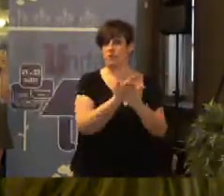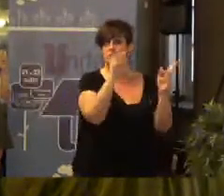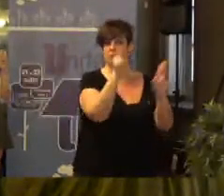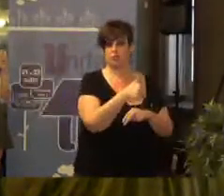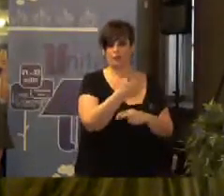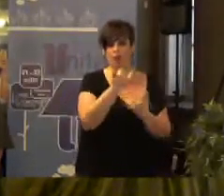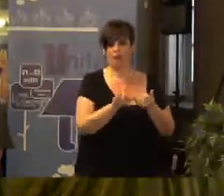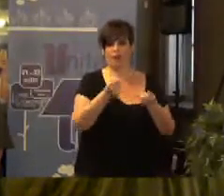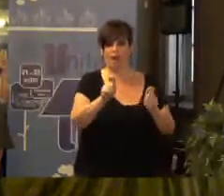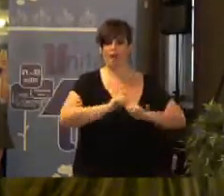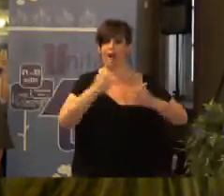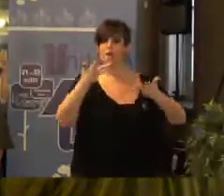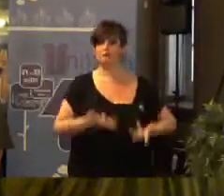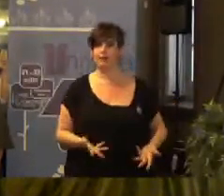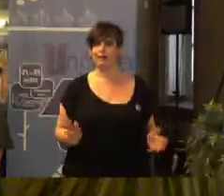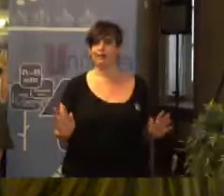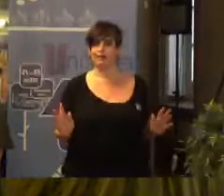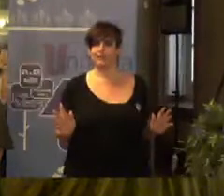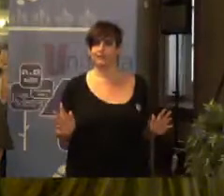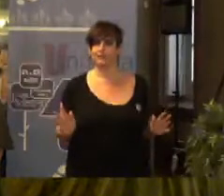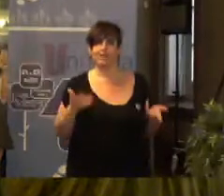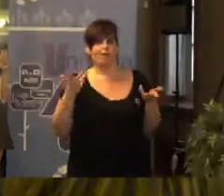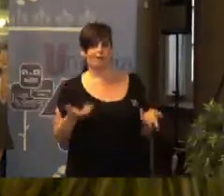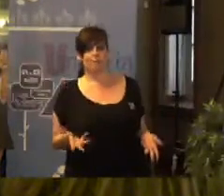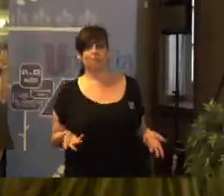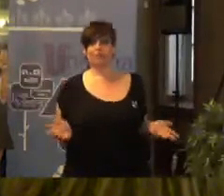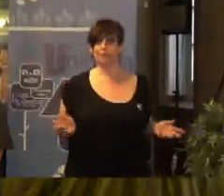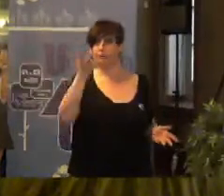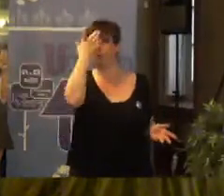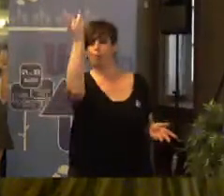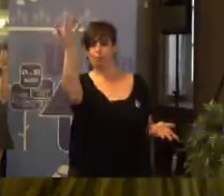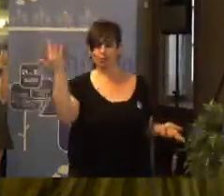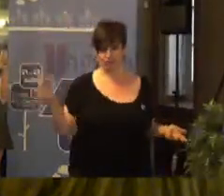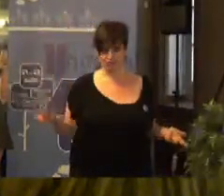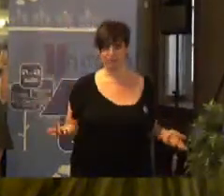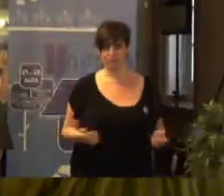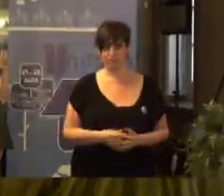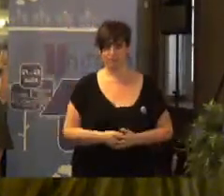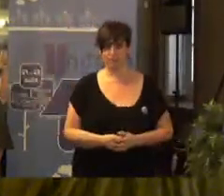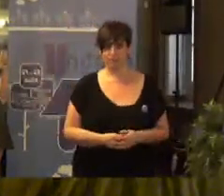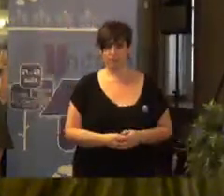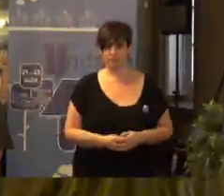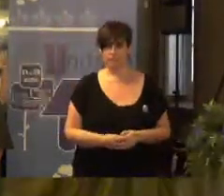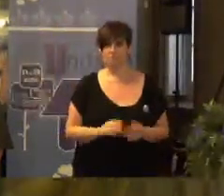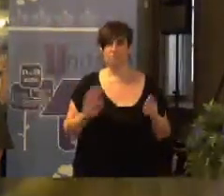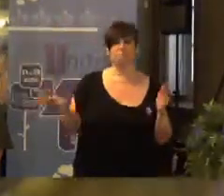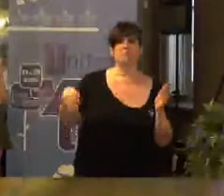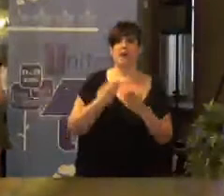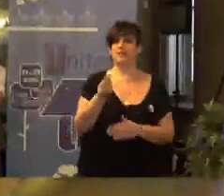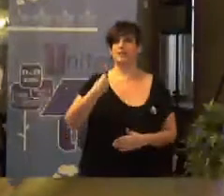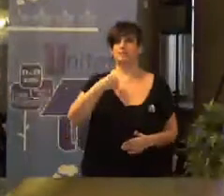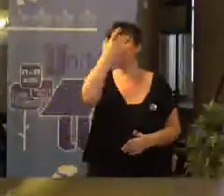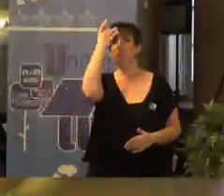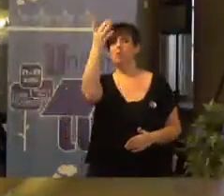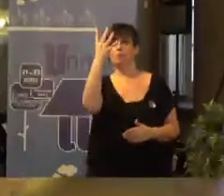alivio. Un alivio enorme. É dicir, bueno, por fin. No, por fin. E incluso ese por fin podía entrever